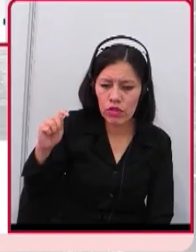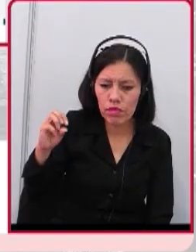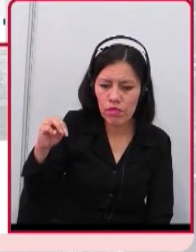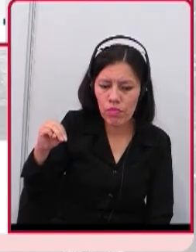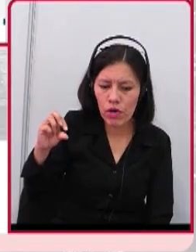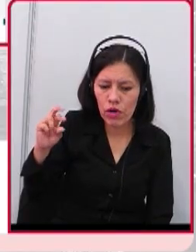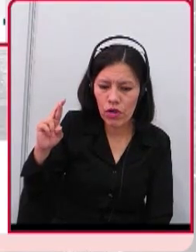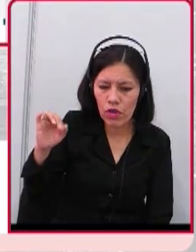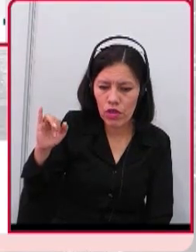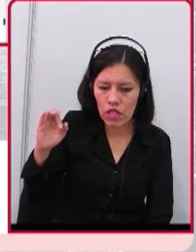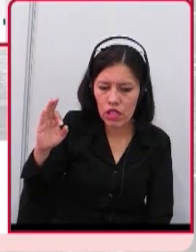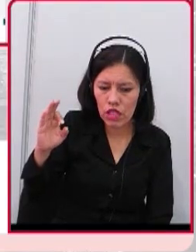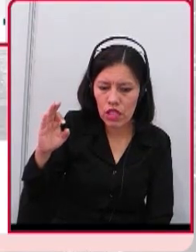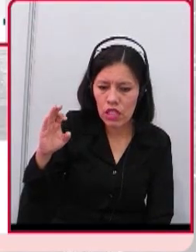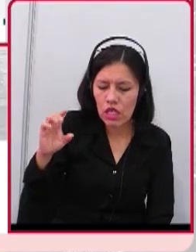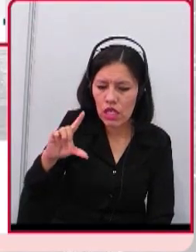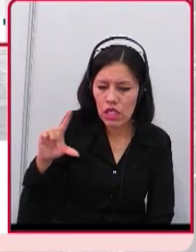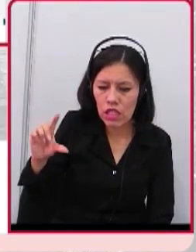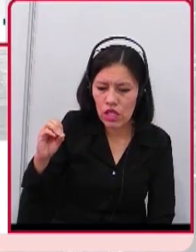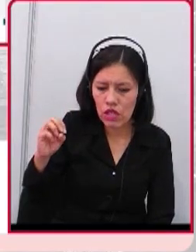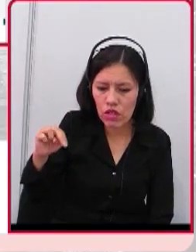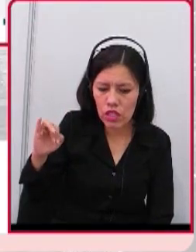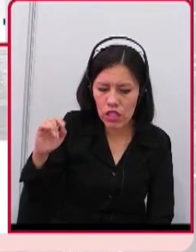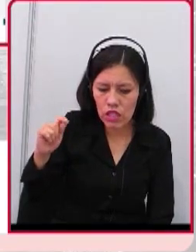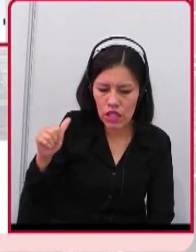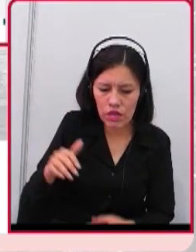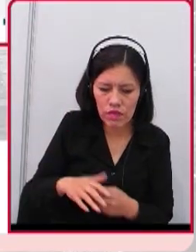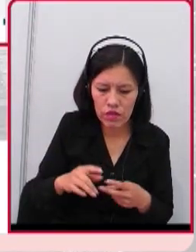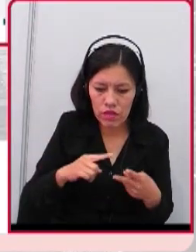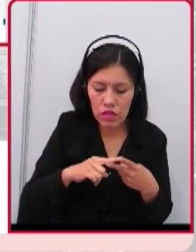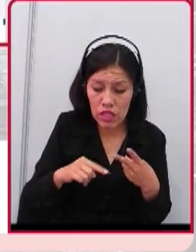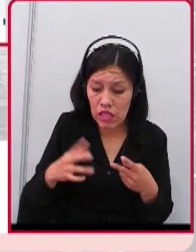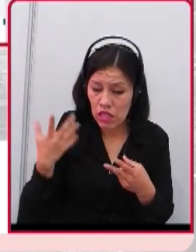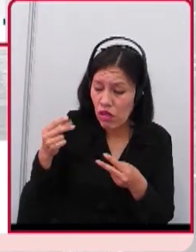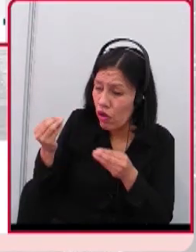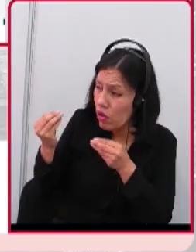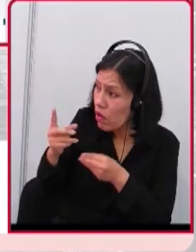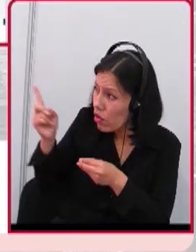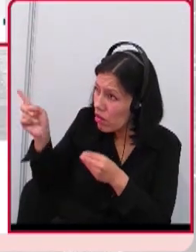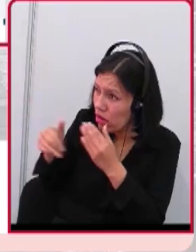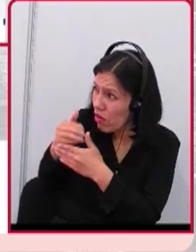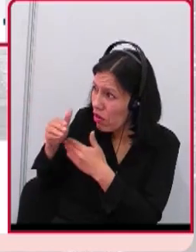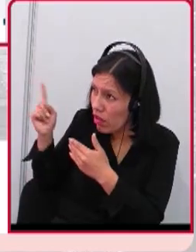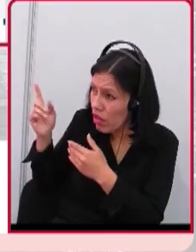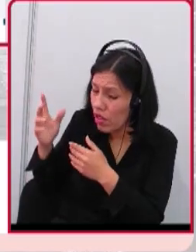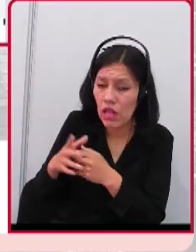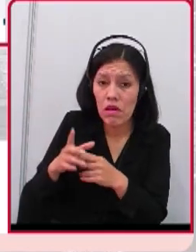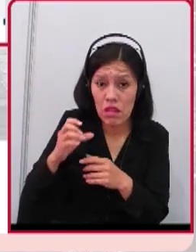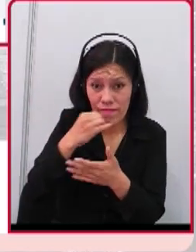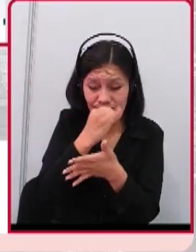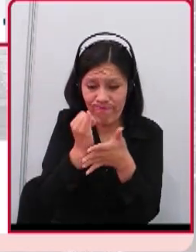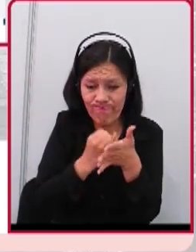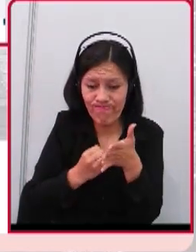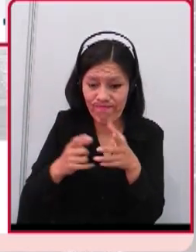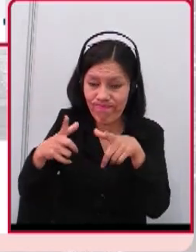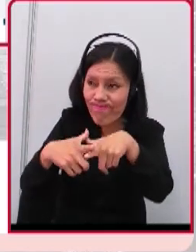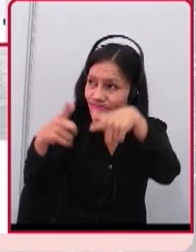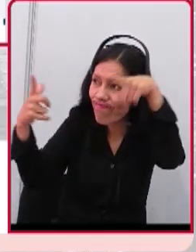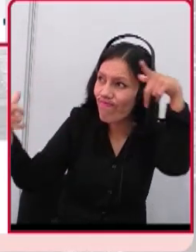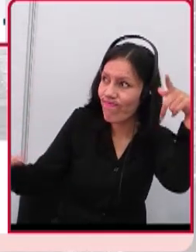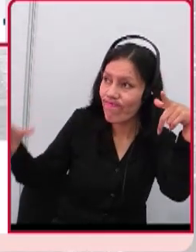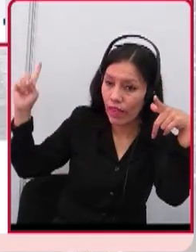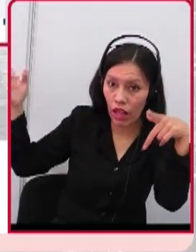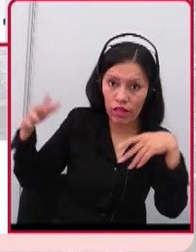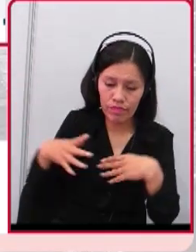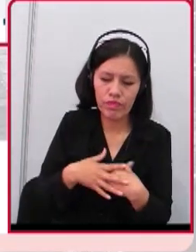los flujos hidrotermales que han podido mineralizar todo el yacimiento, ¿no? Como vemos en la imagen más grande del plano,